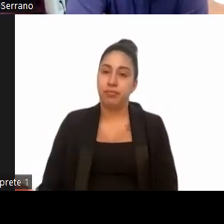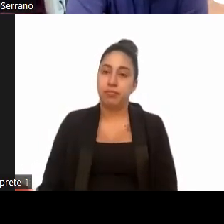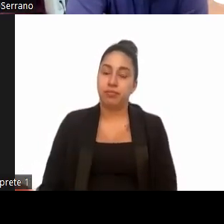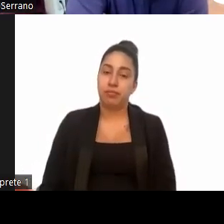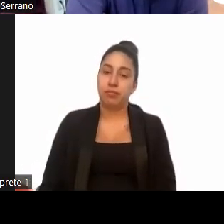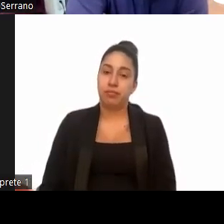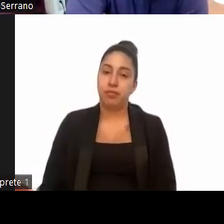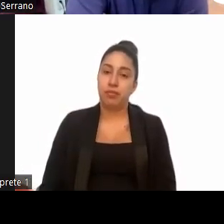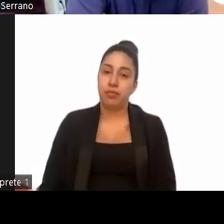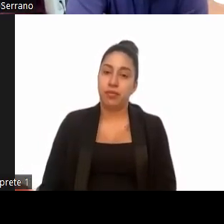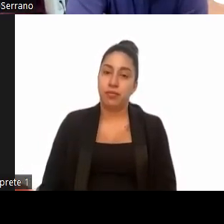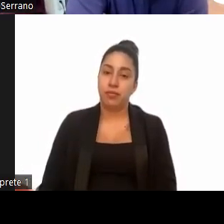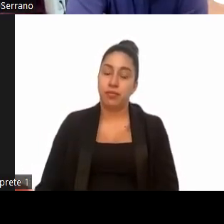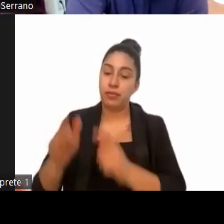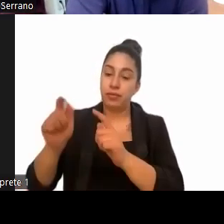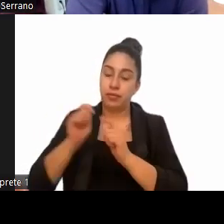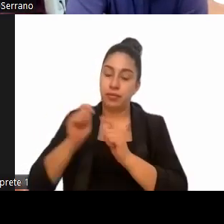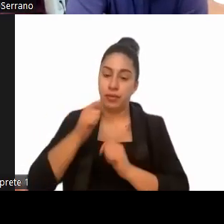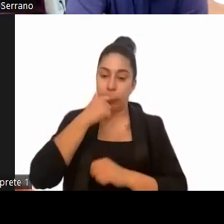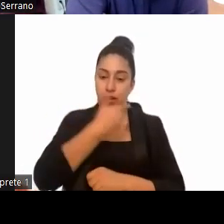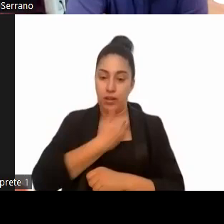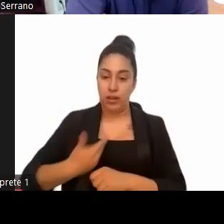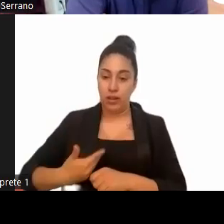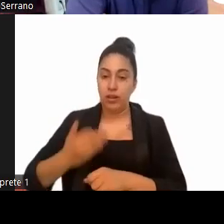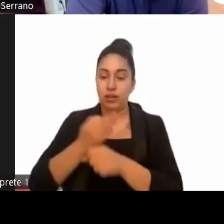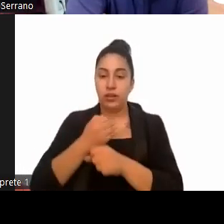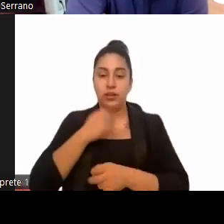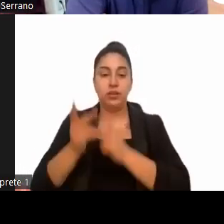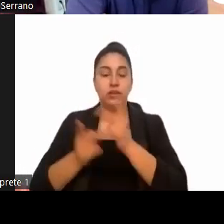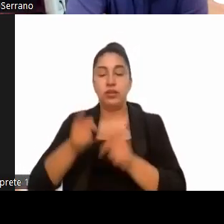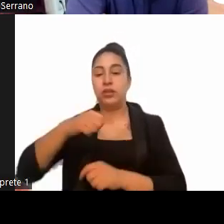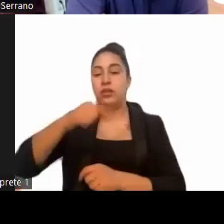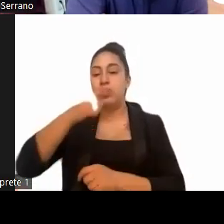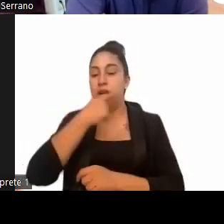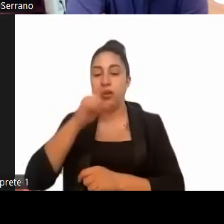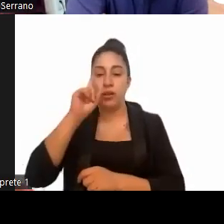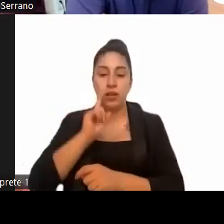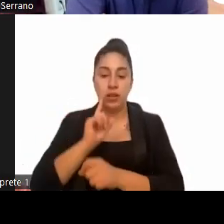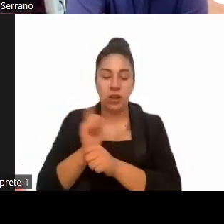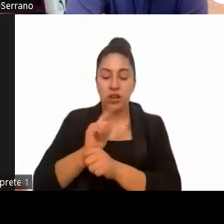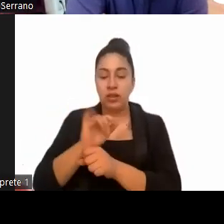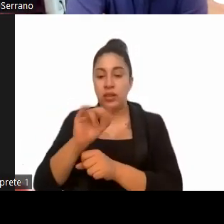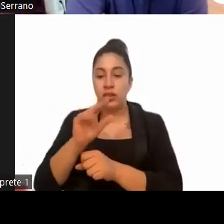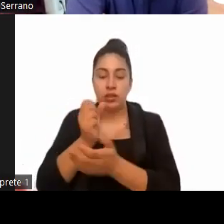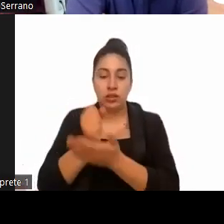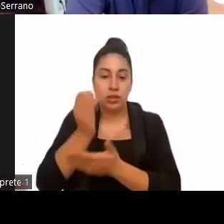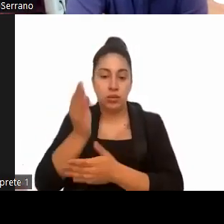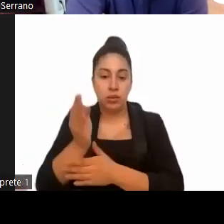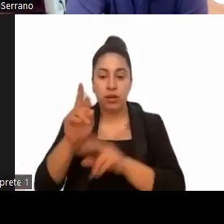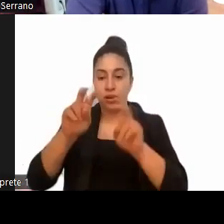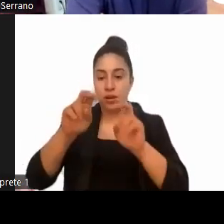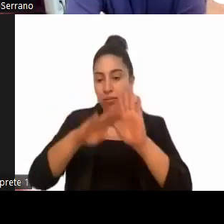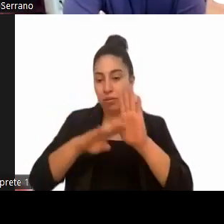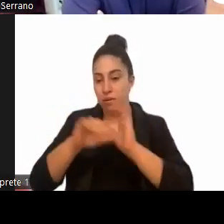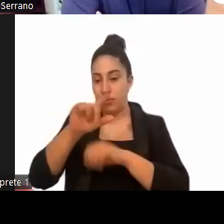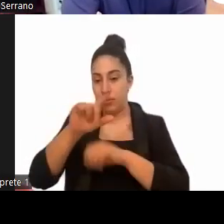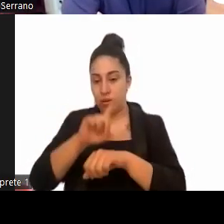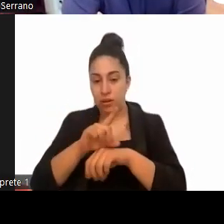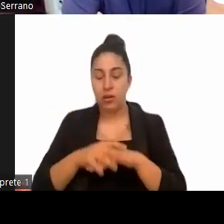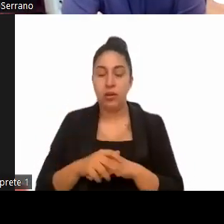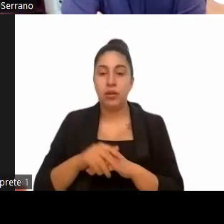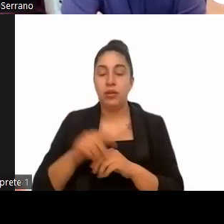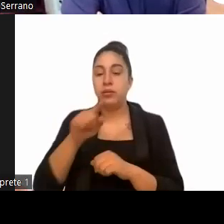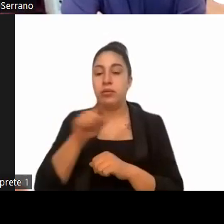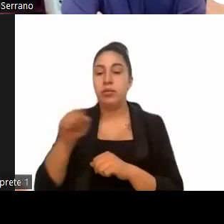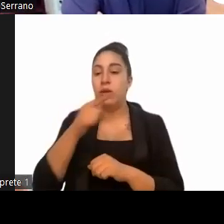Por instrucciones de la presidencia, se somete a consideración de las personas integrantes de la dispensa y, en su caso, aprobación del orden del día. ¿Alguna